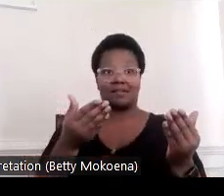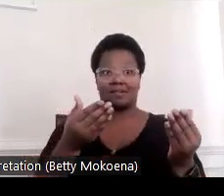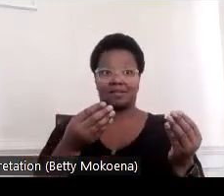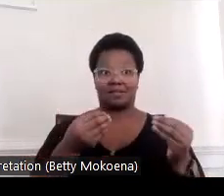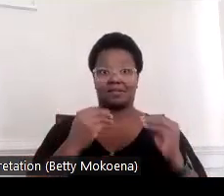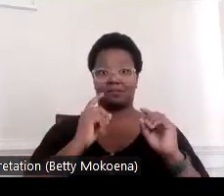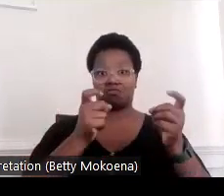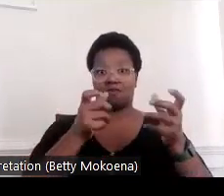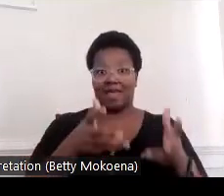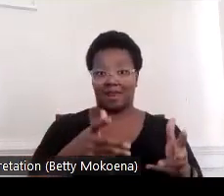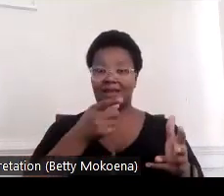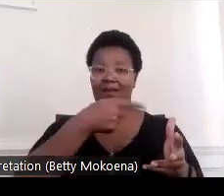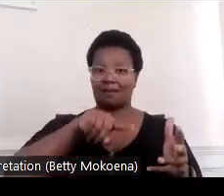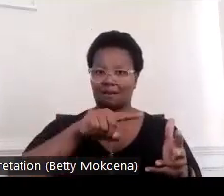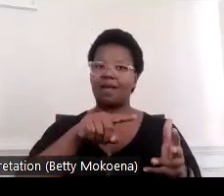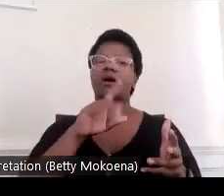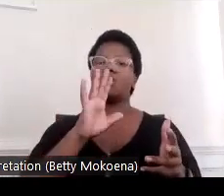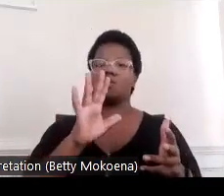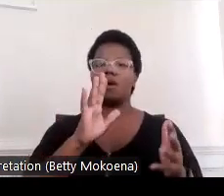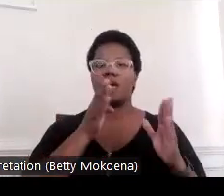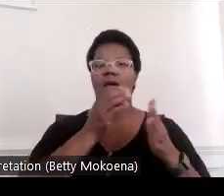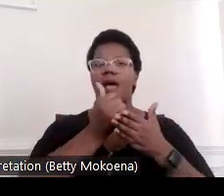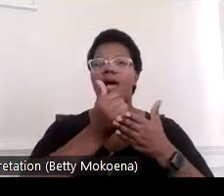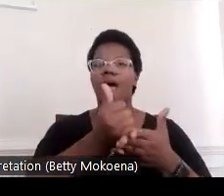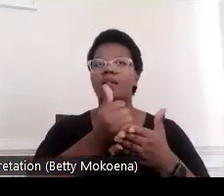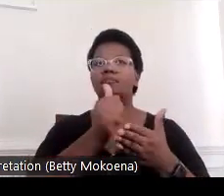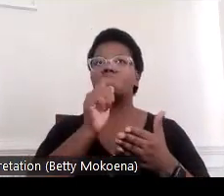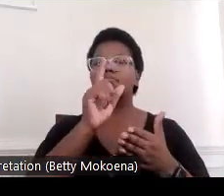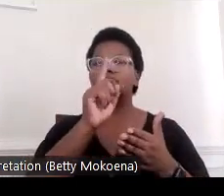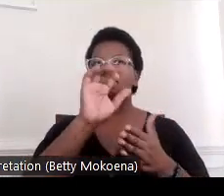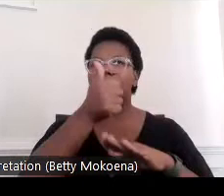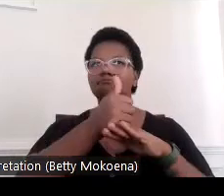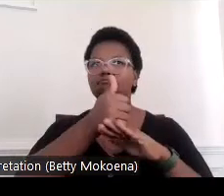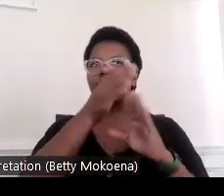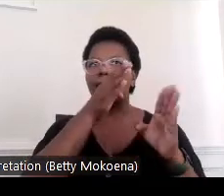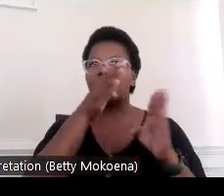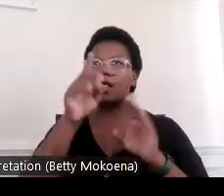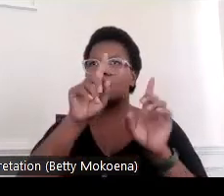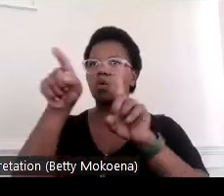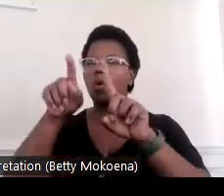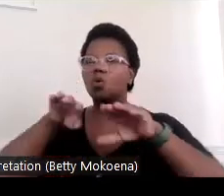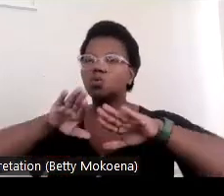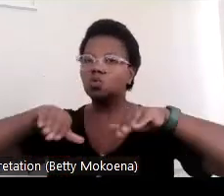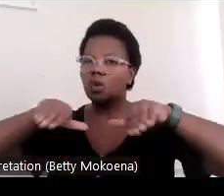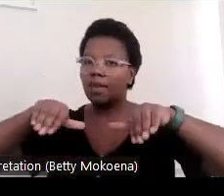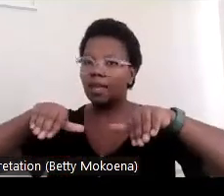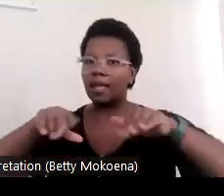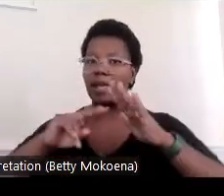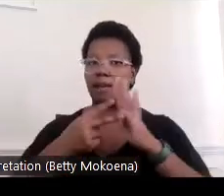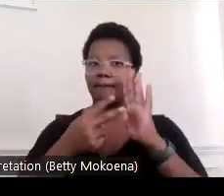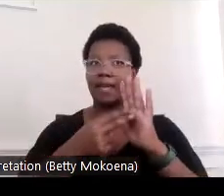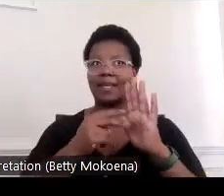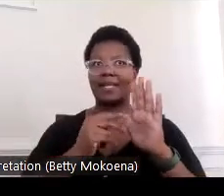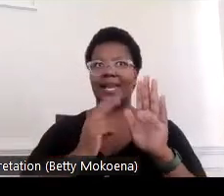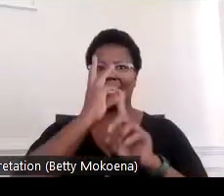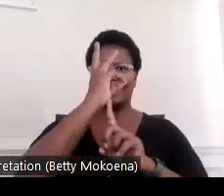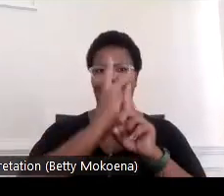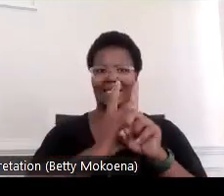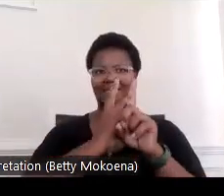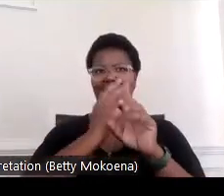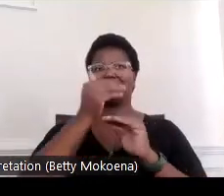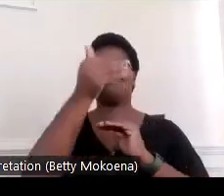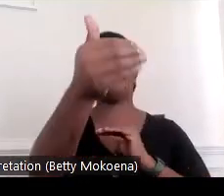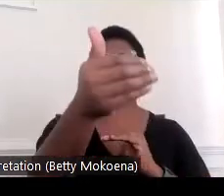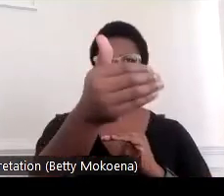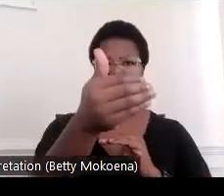verdad Pero pueden ayudar a ese individuo a crear un plan para ir a nadar y no quiere decir un plan de